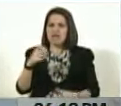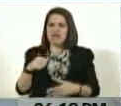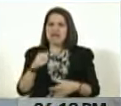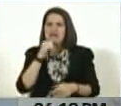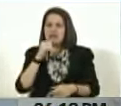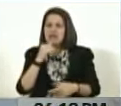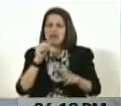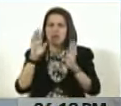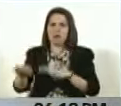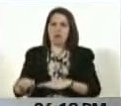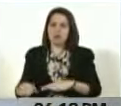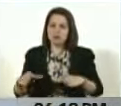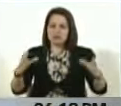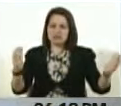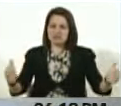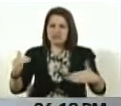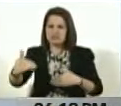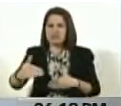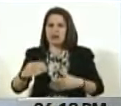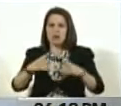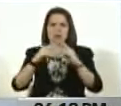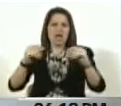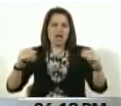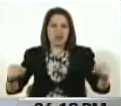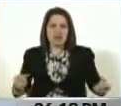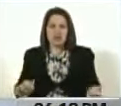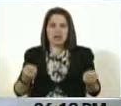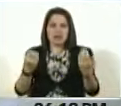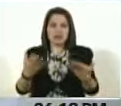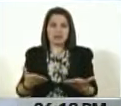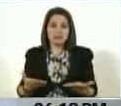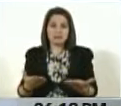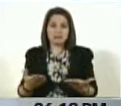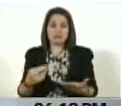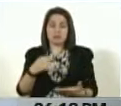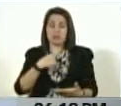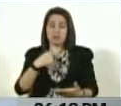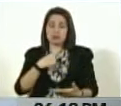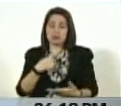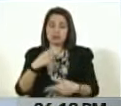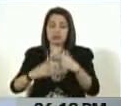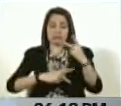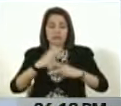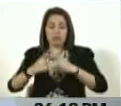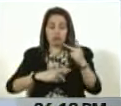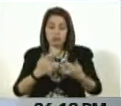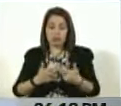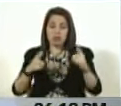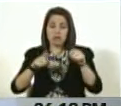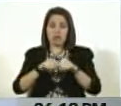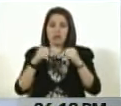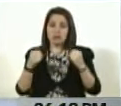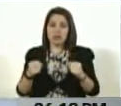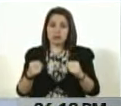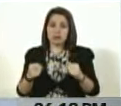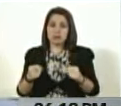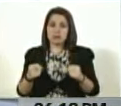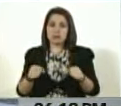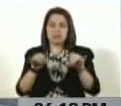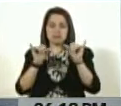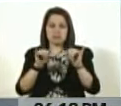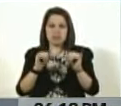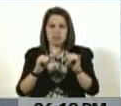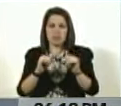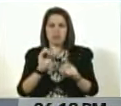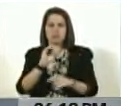entregarle los sacos de harina? Bueno, yo, como te dije, vengo trabajando con la red de productores libres asociados al PAN y a través de esa red nosotros,